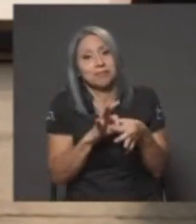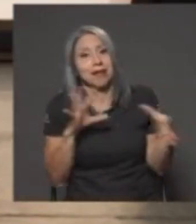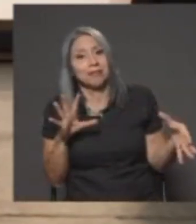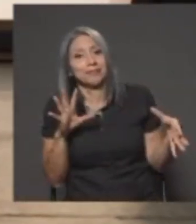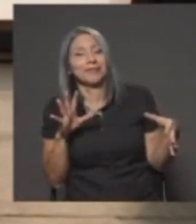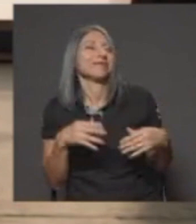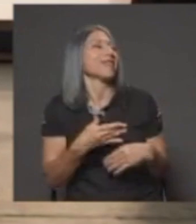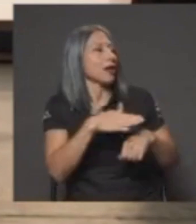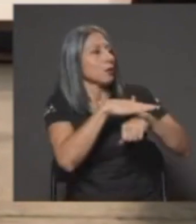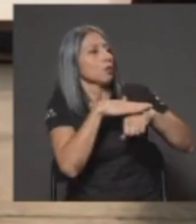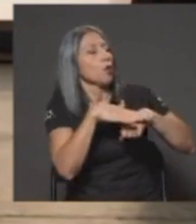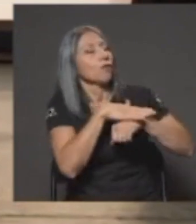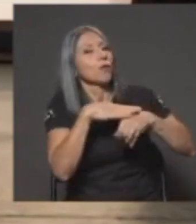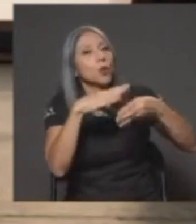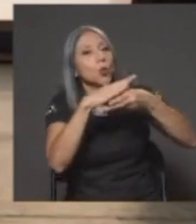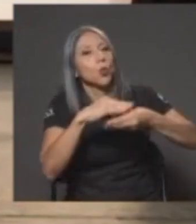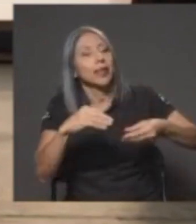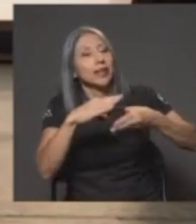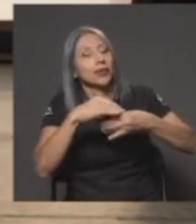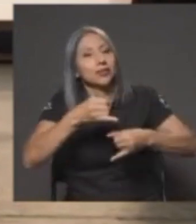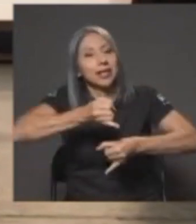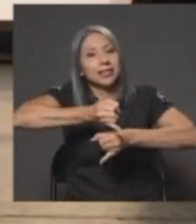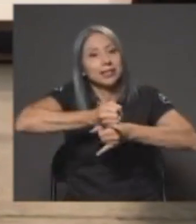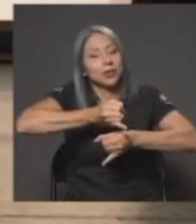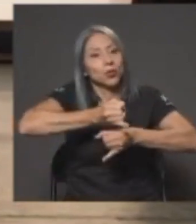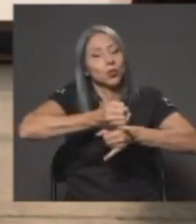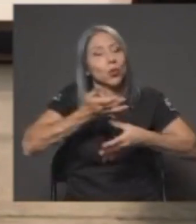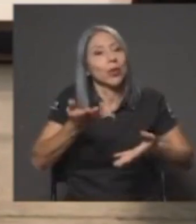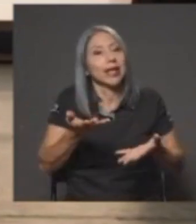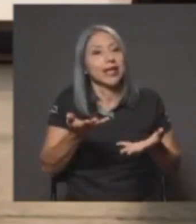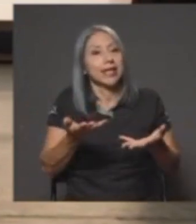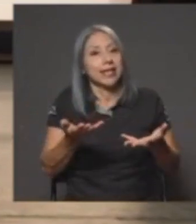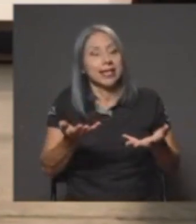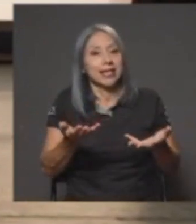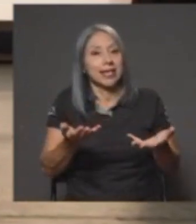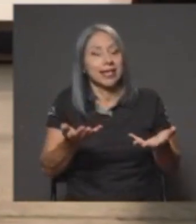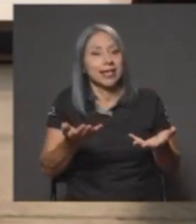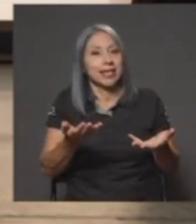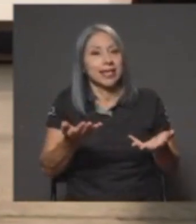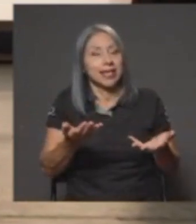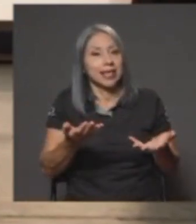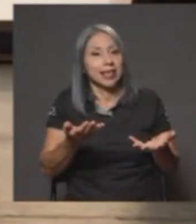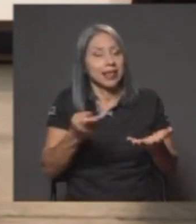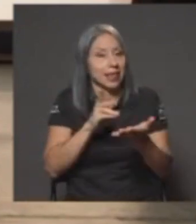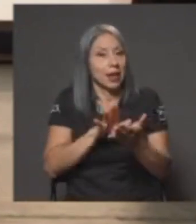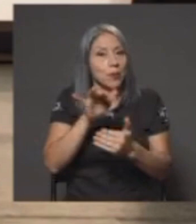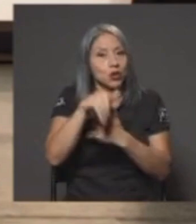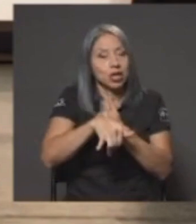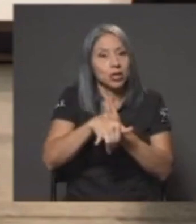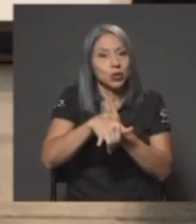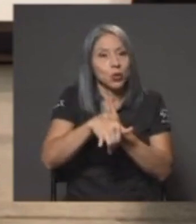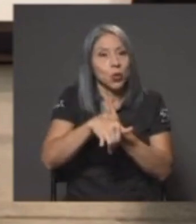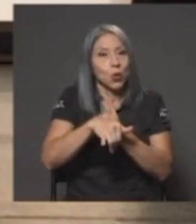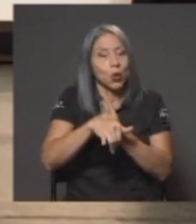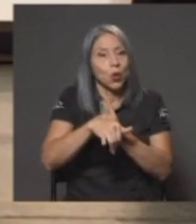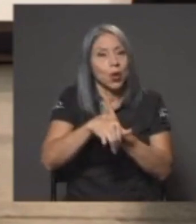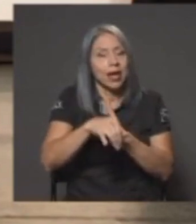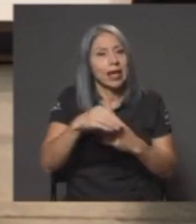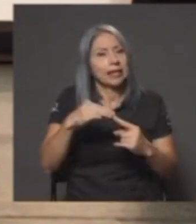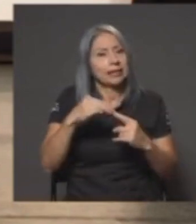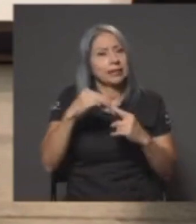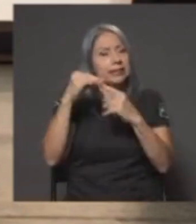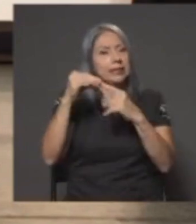Por favor, cuéntenos del instituto y del proyecto de